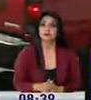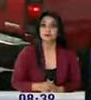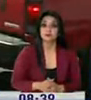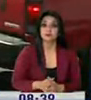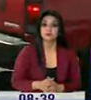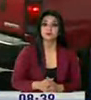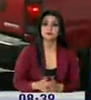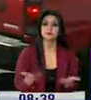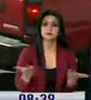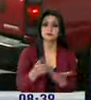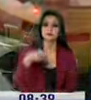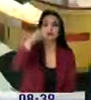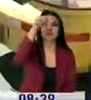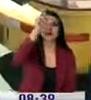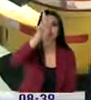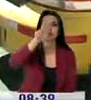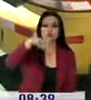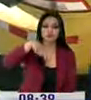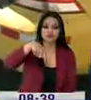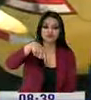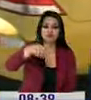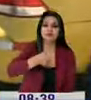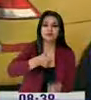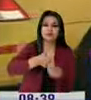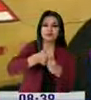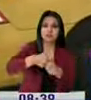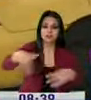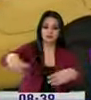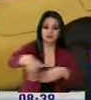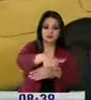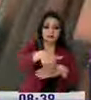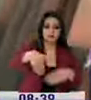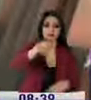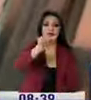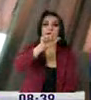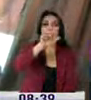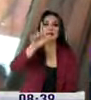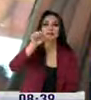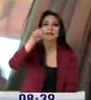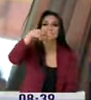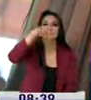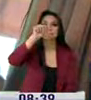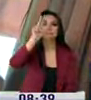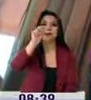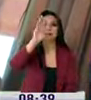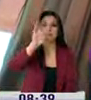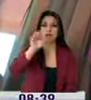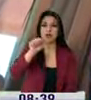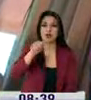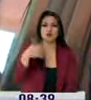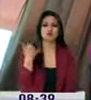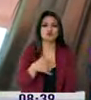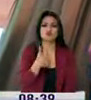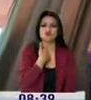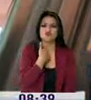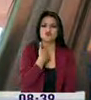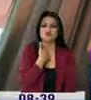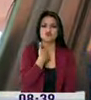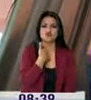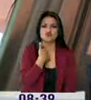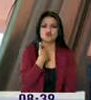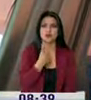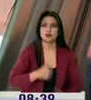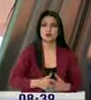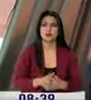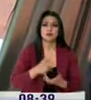se encuentra en sentido norte-sur, casi llegando a la intersección de la calle Ayapamba. Pésimo, porque no hay una buena organización de